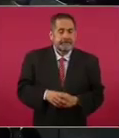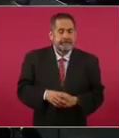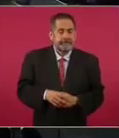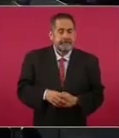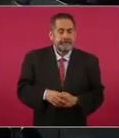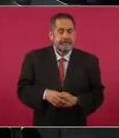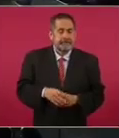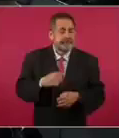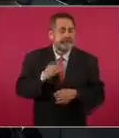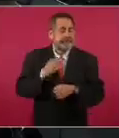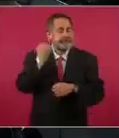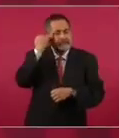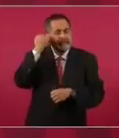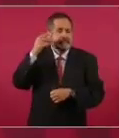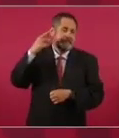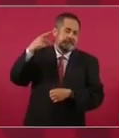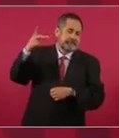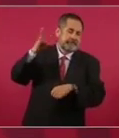la élite,